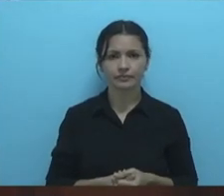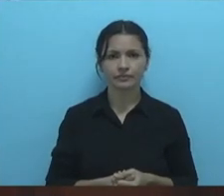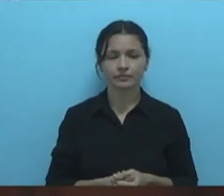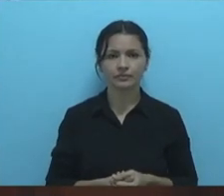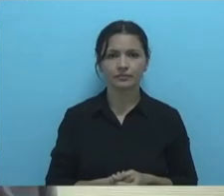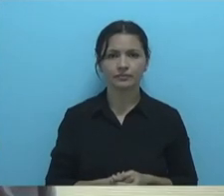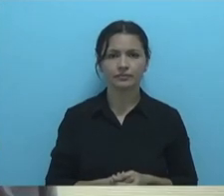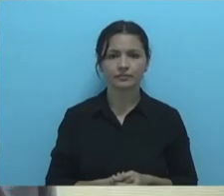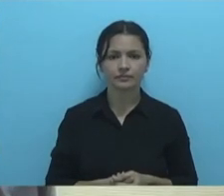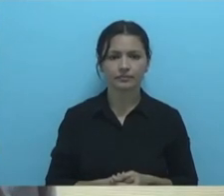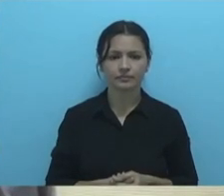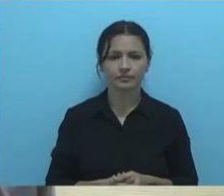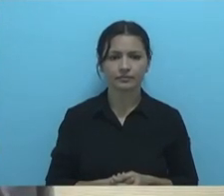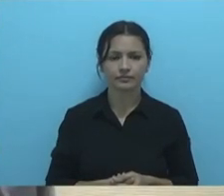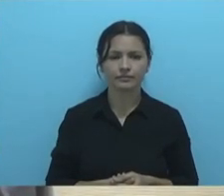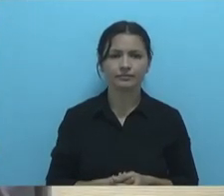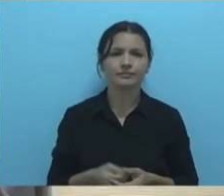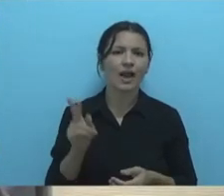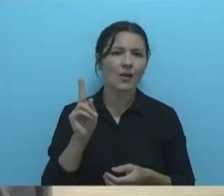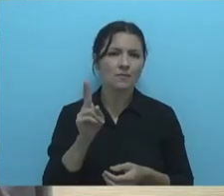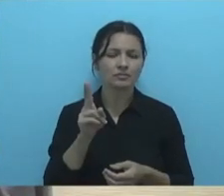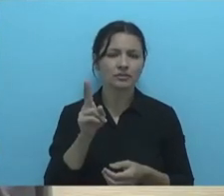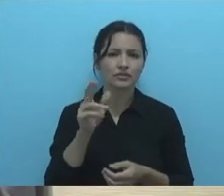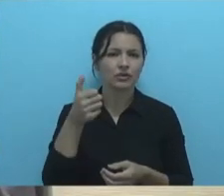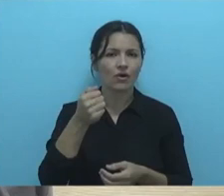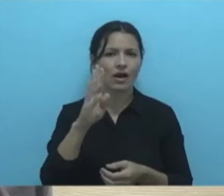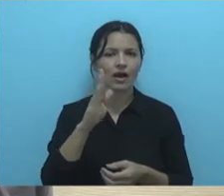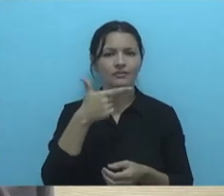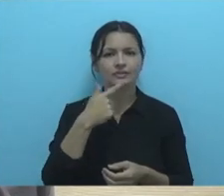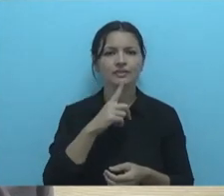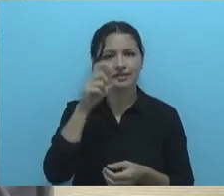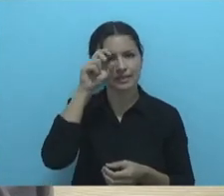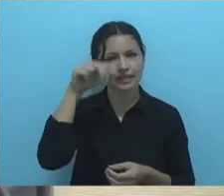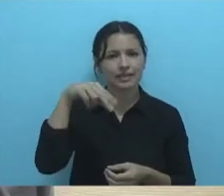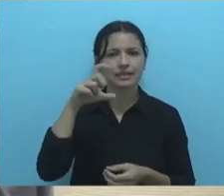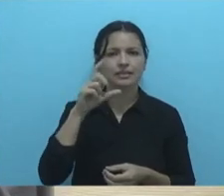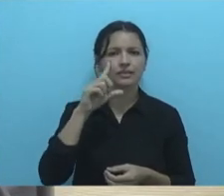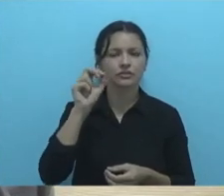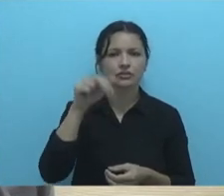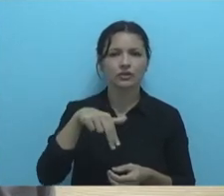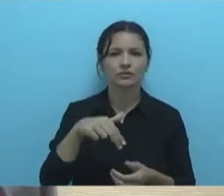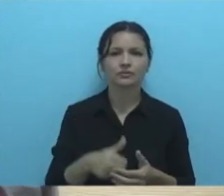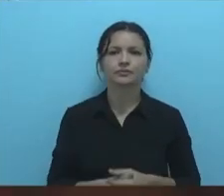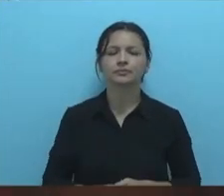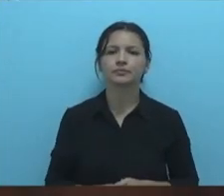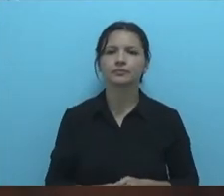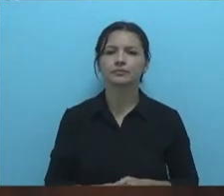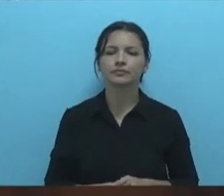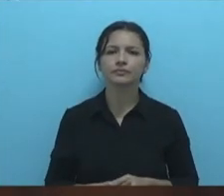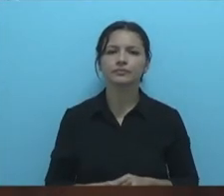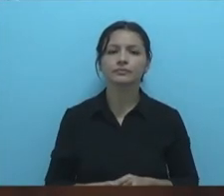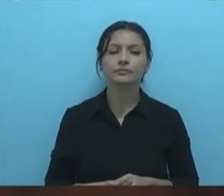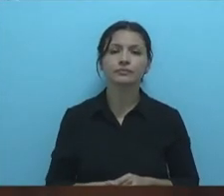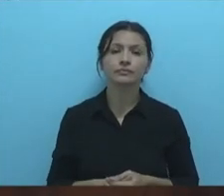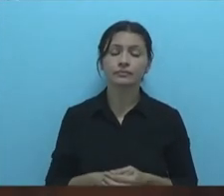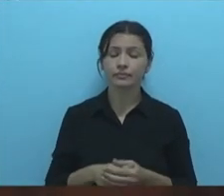señor presidente también para pedir la solicitud de abstención de este proyecto Muchas gracias gracias diputado voy a poner a